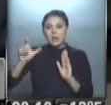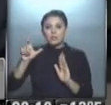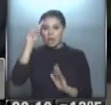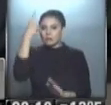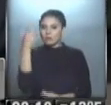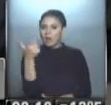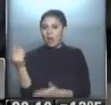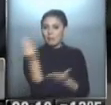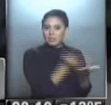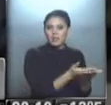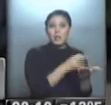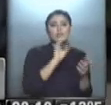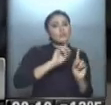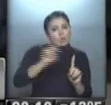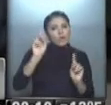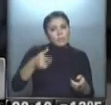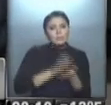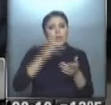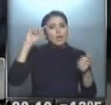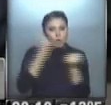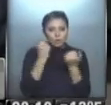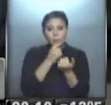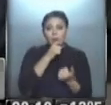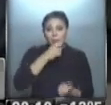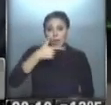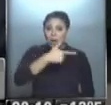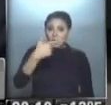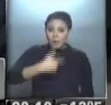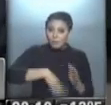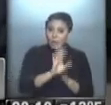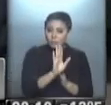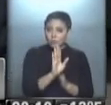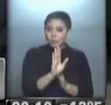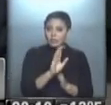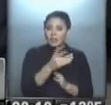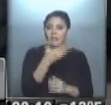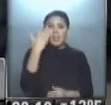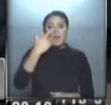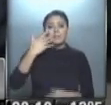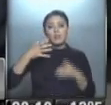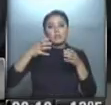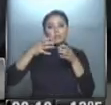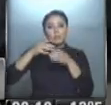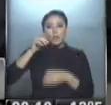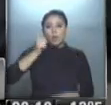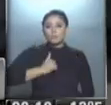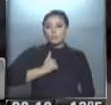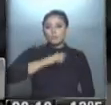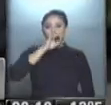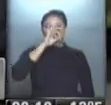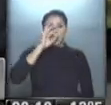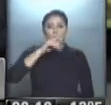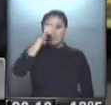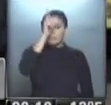también en cuanto a los controles muchas de estas armas por ejemplo eran material surplus de las fuerzas armadas que estaban en containers